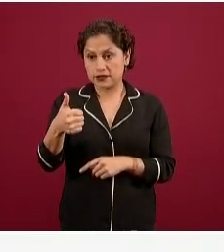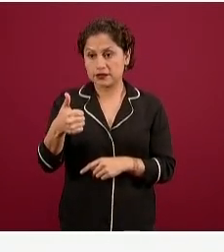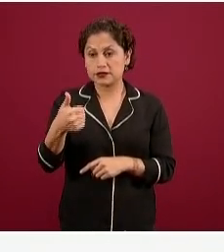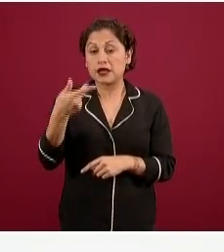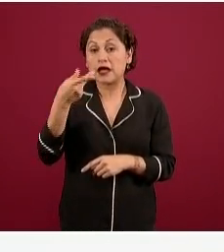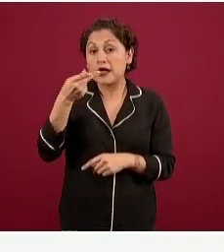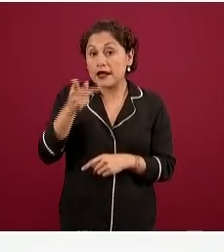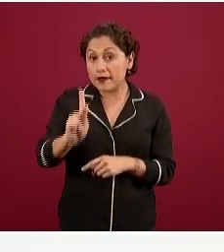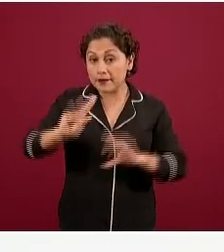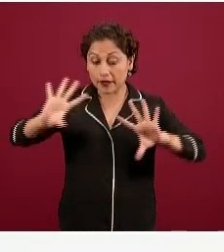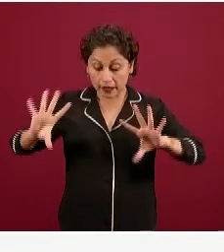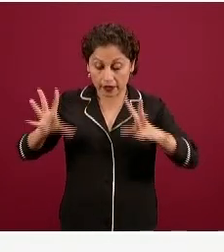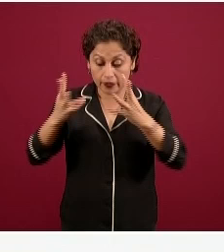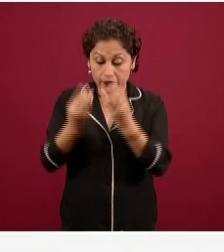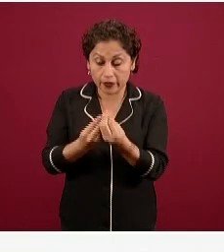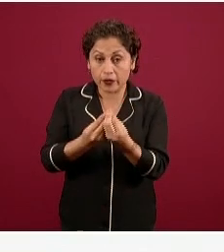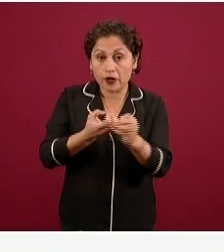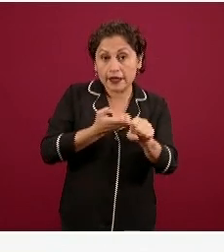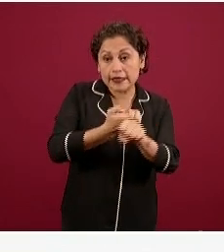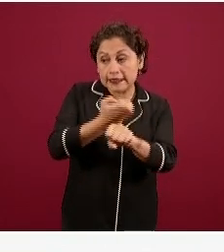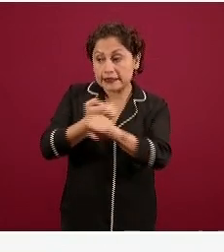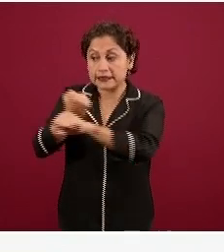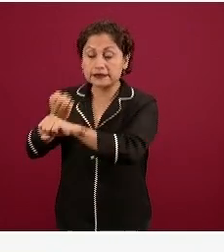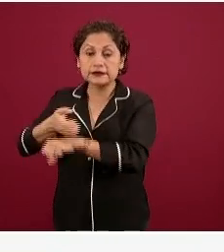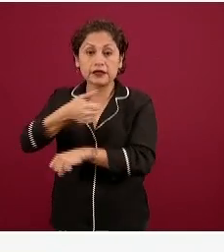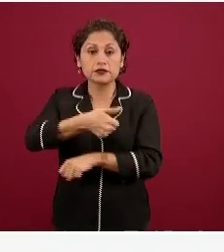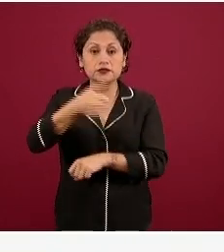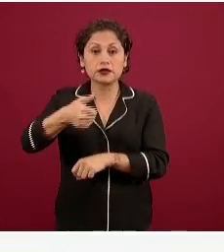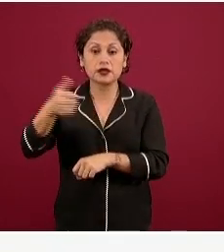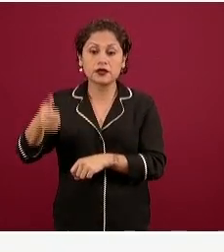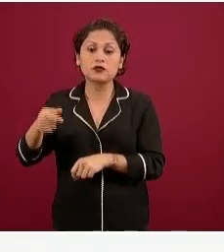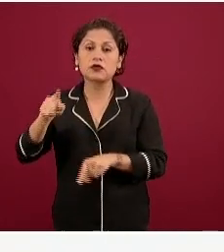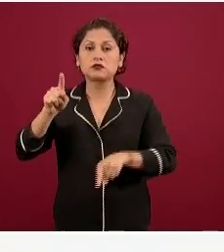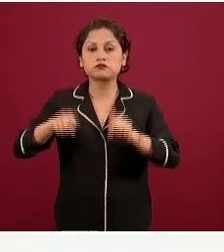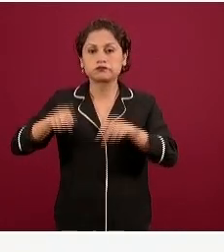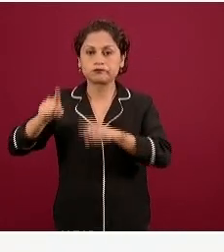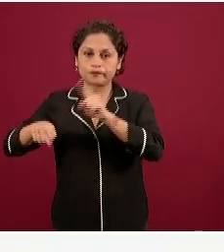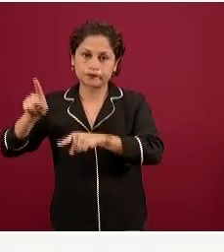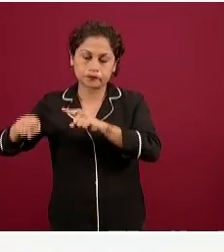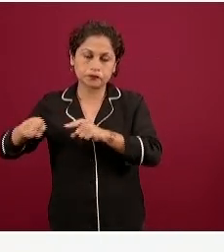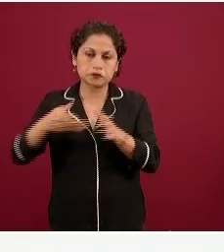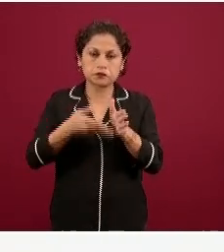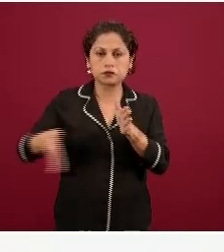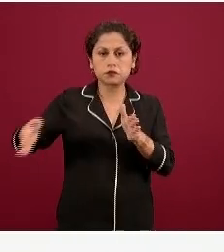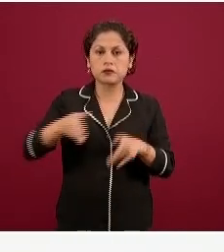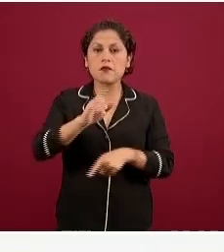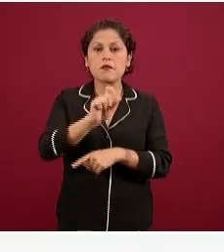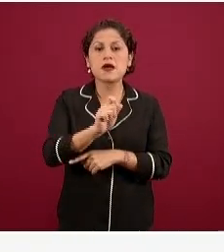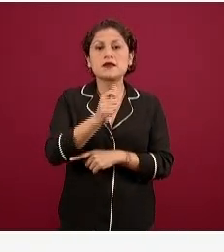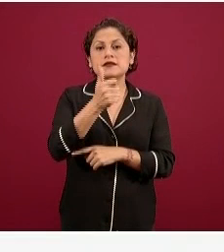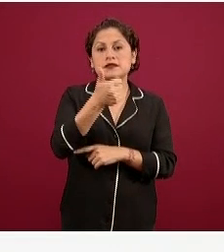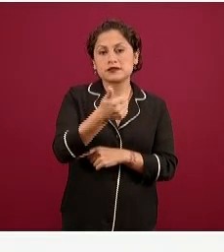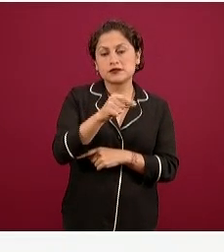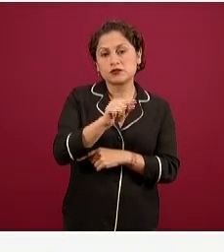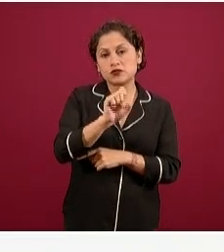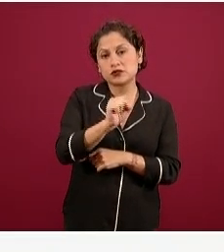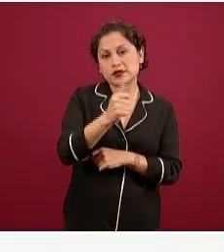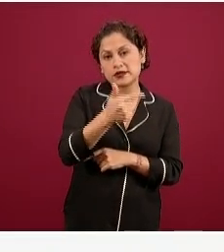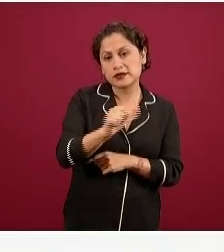cuando la vemos representada en cada uno de los estados, vemos cómo esta letalidad puede variar desde un 26,67 hasta